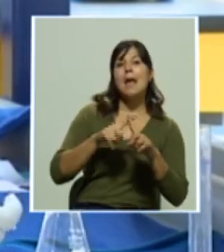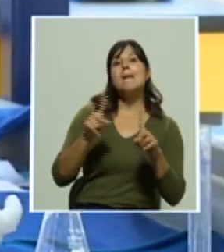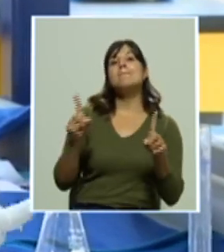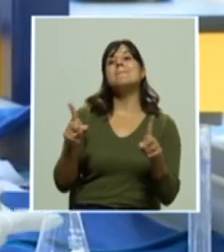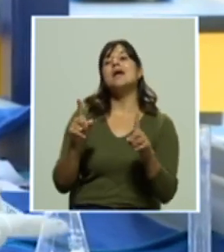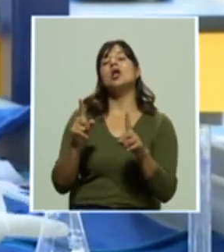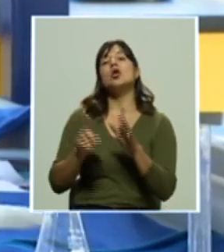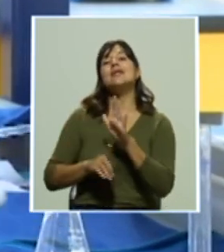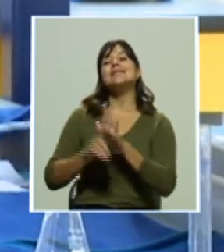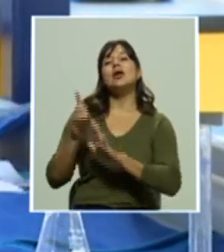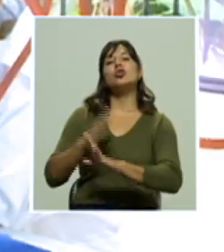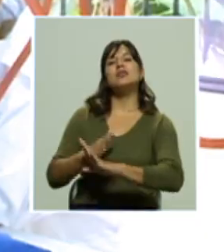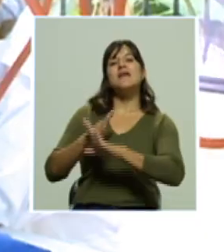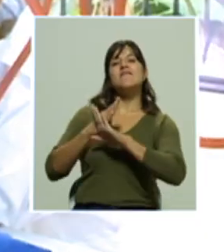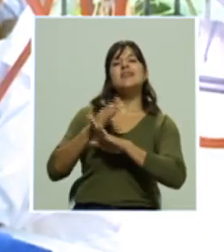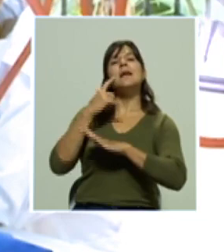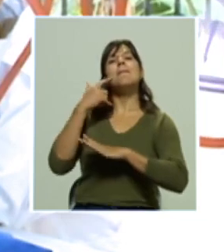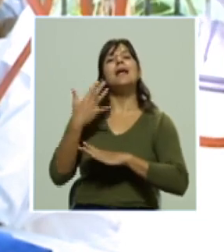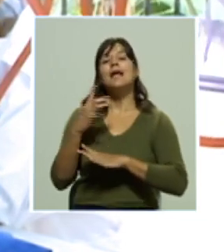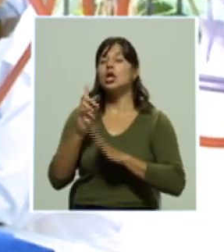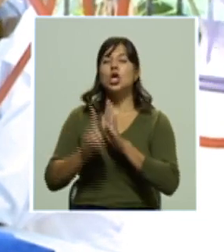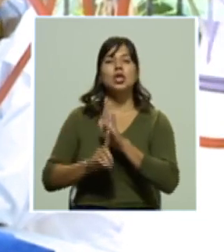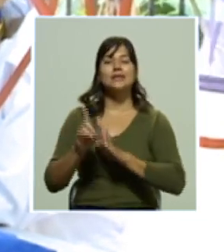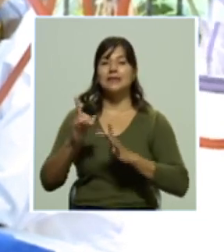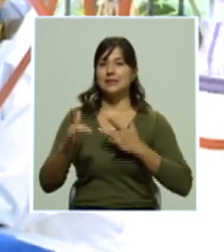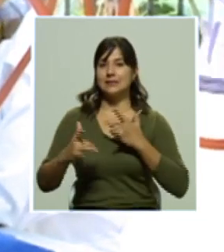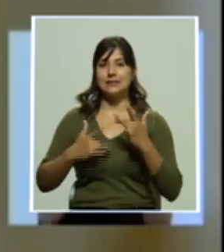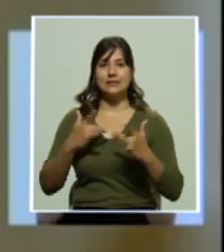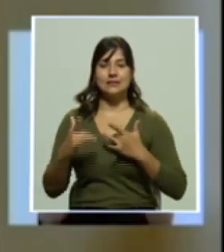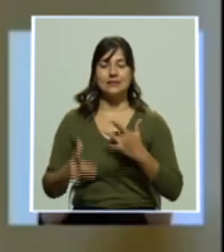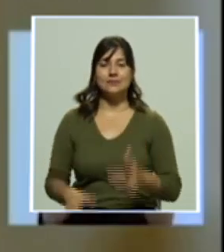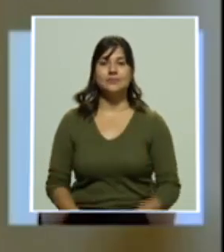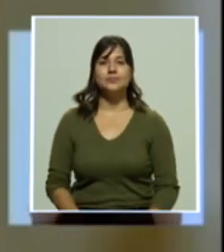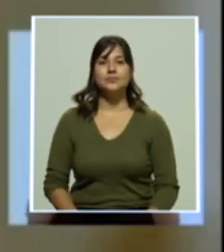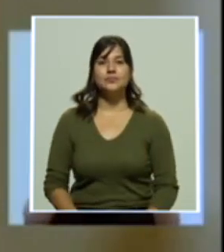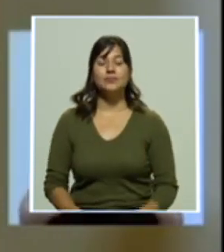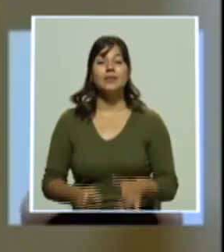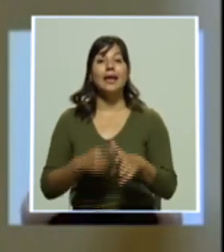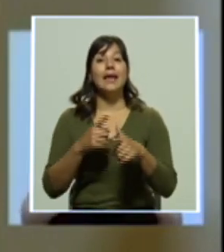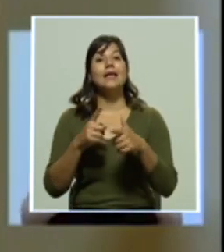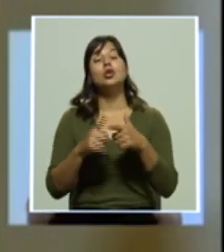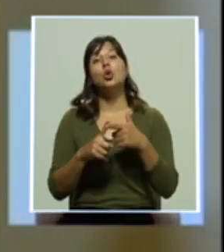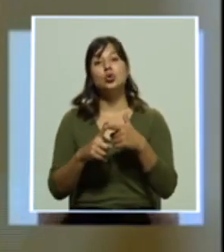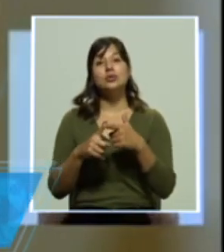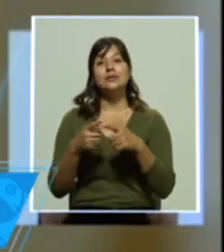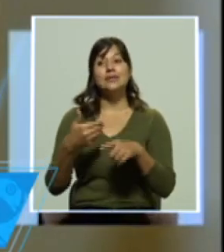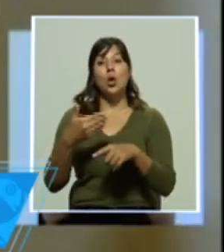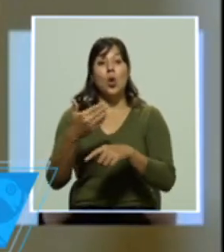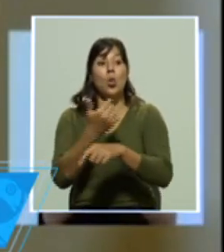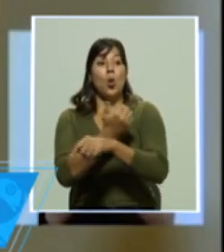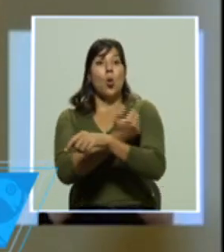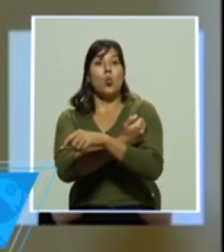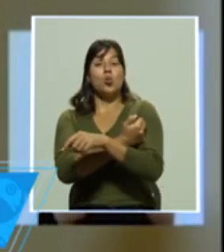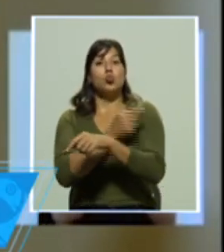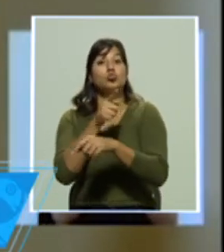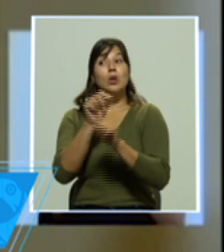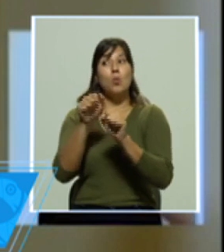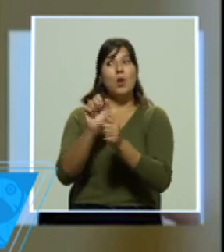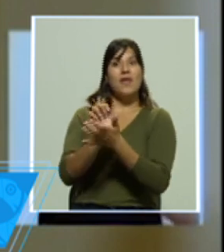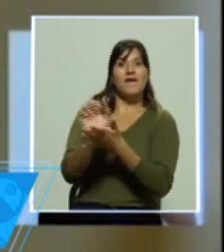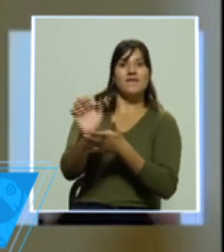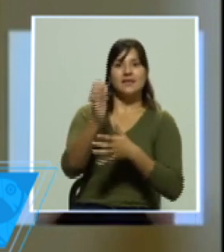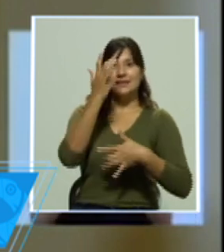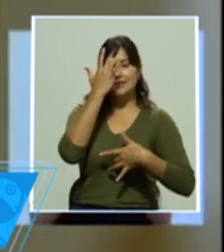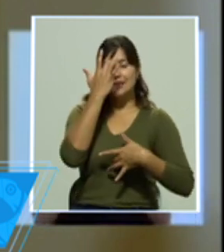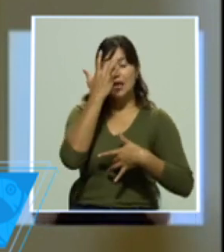de defensas para desarrollar los anticuerpos. Que entonces hace que se prevenga la enfermedad o en muchos casos, si